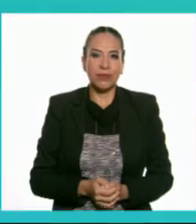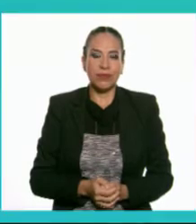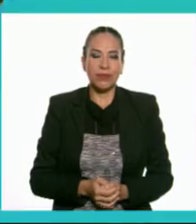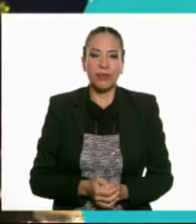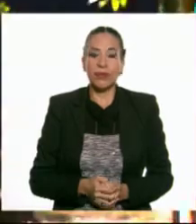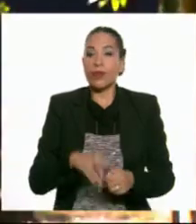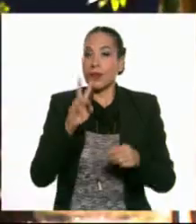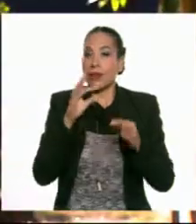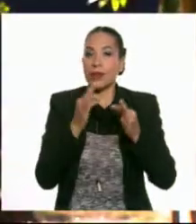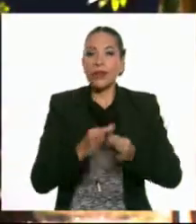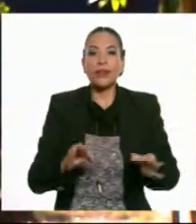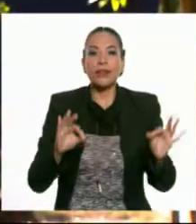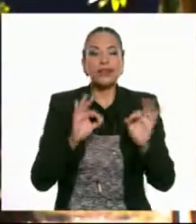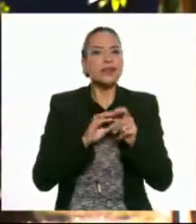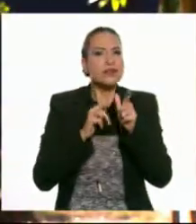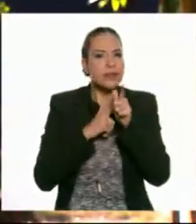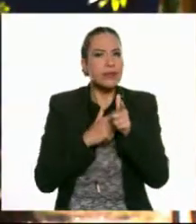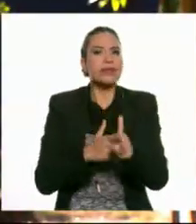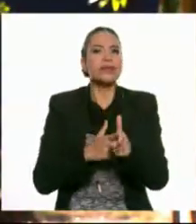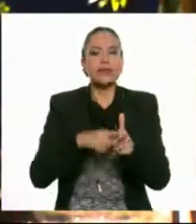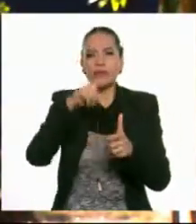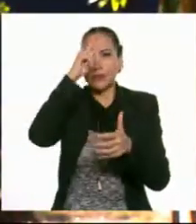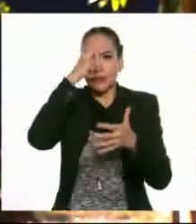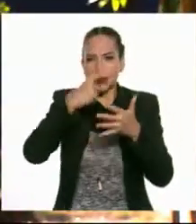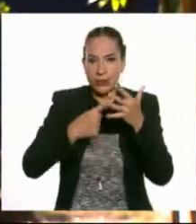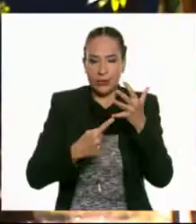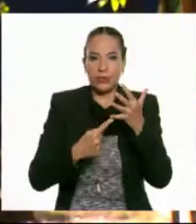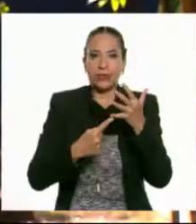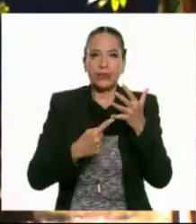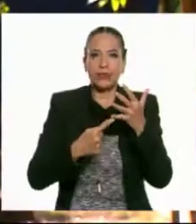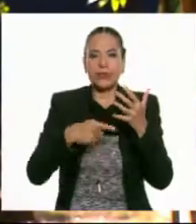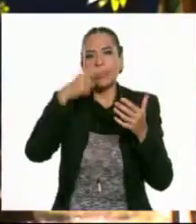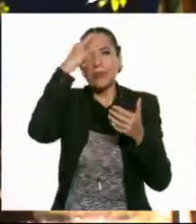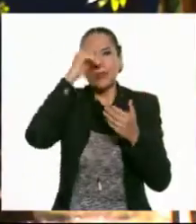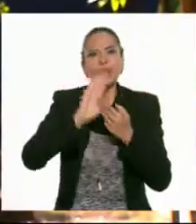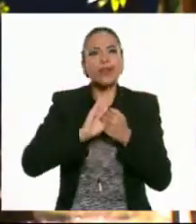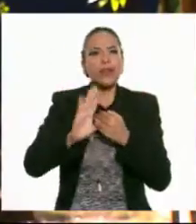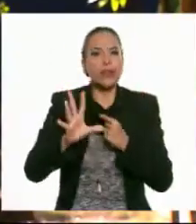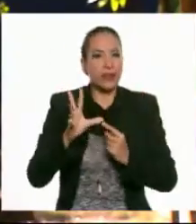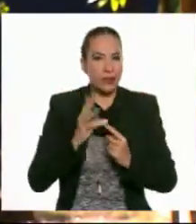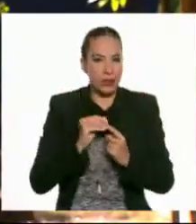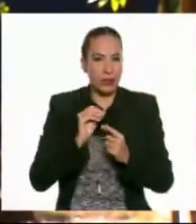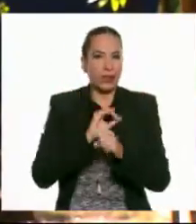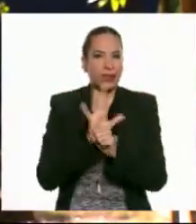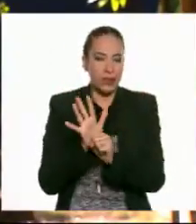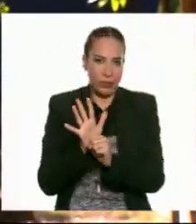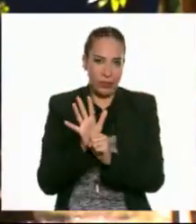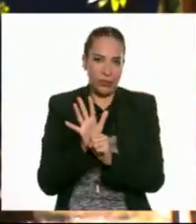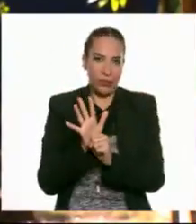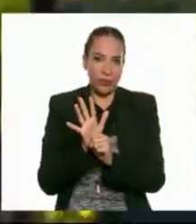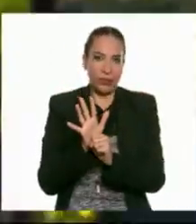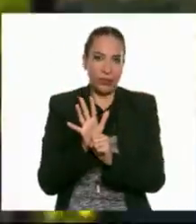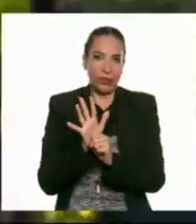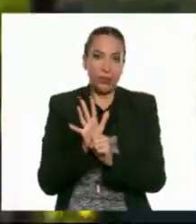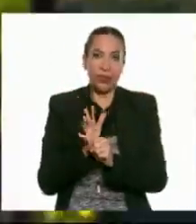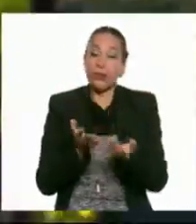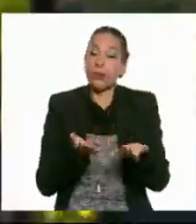Es muy importante continuar con las recomendaciones para evitar contagios de COVID.